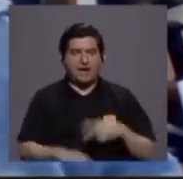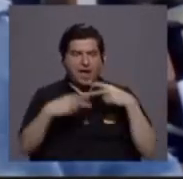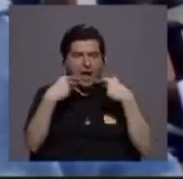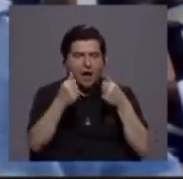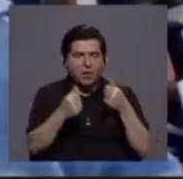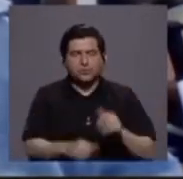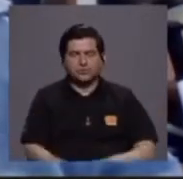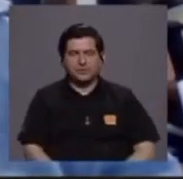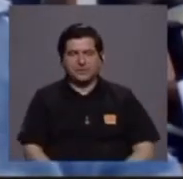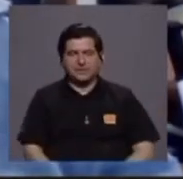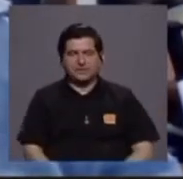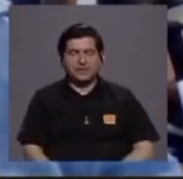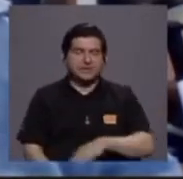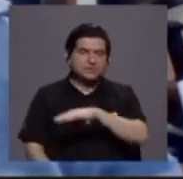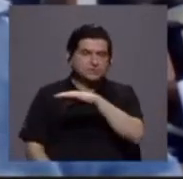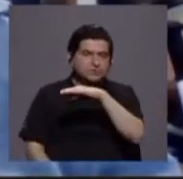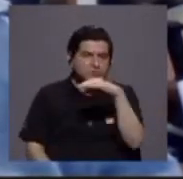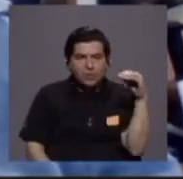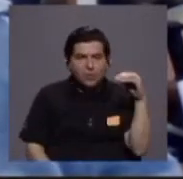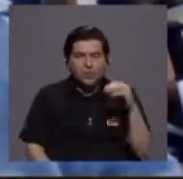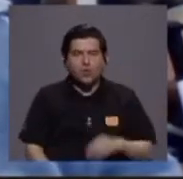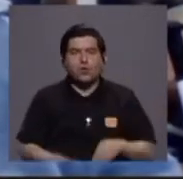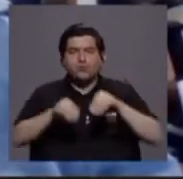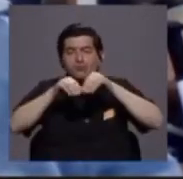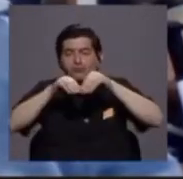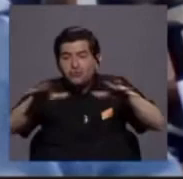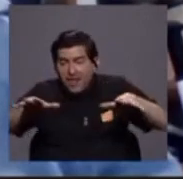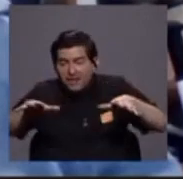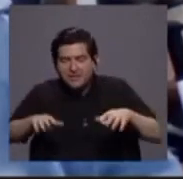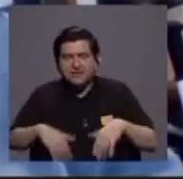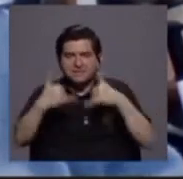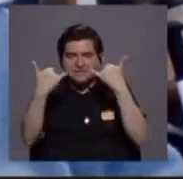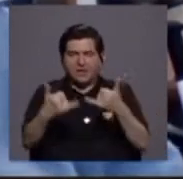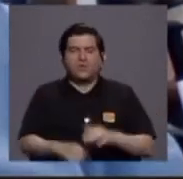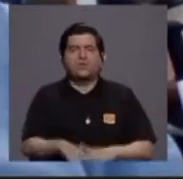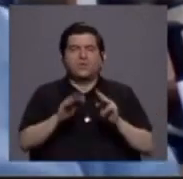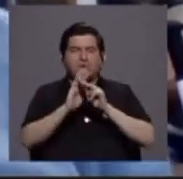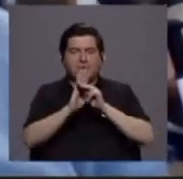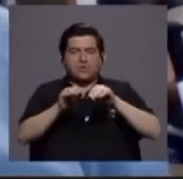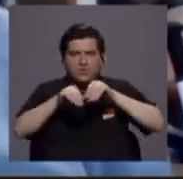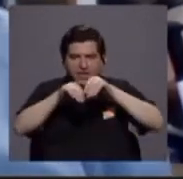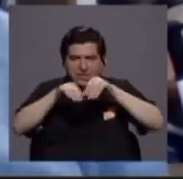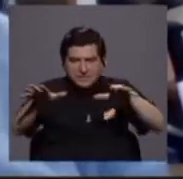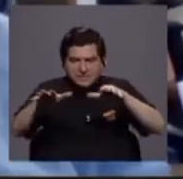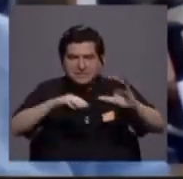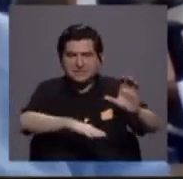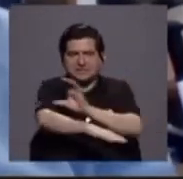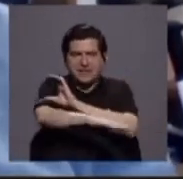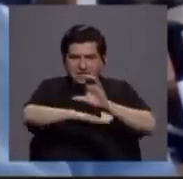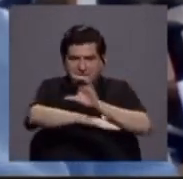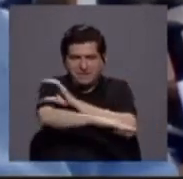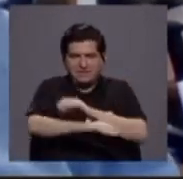celulares, otra pueden ser las redes que están tan en boga, los modelos de redes computacionales que son